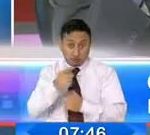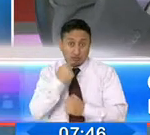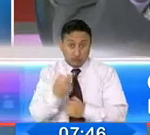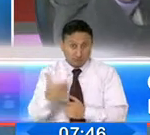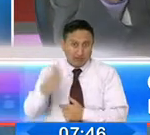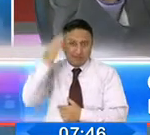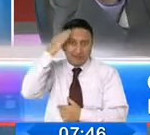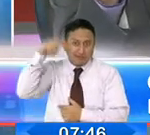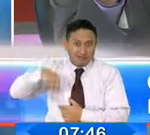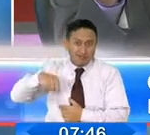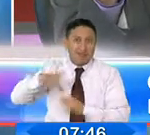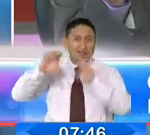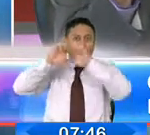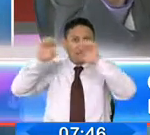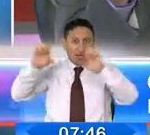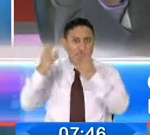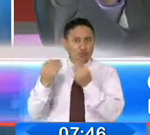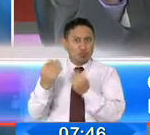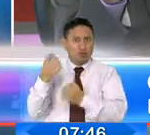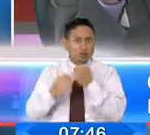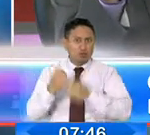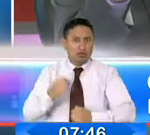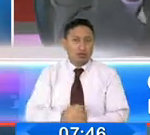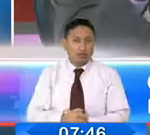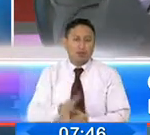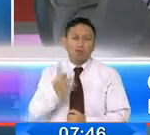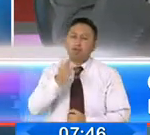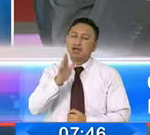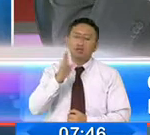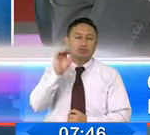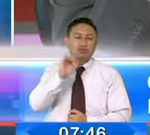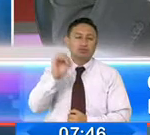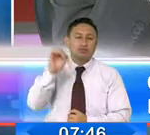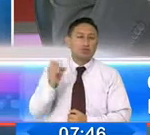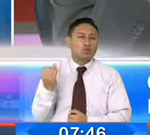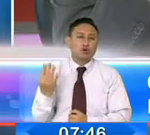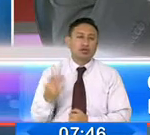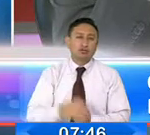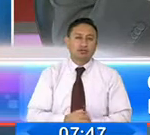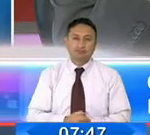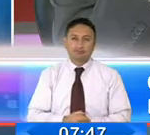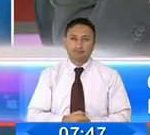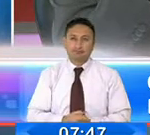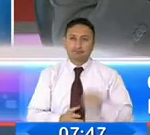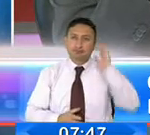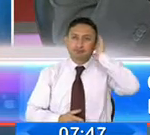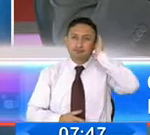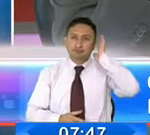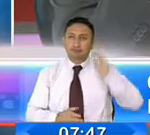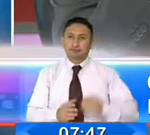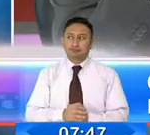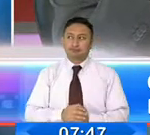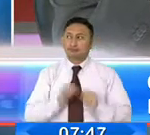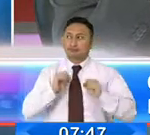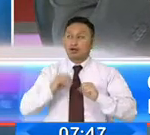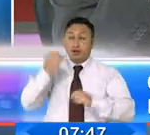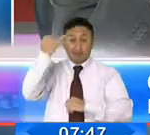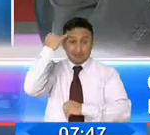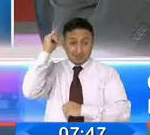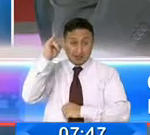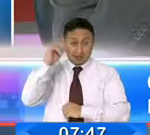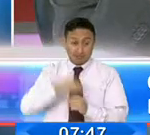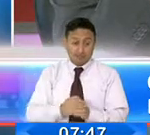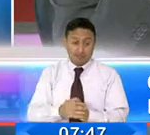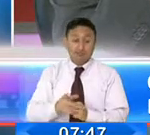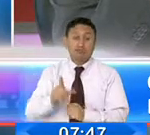que cuántas empresas serán el porcentaje en problemas en este momento. Roberto, la idea es ayudar a la gran cantidad